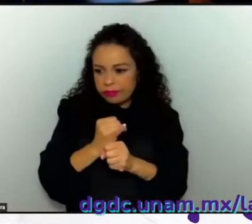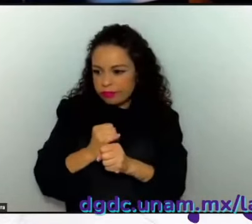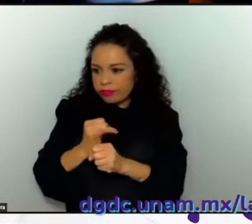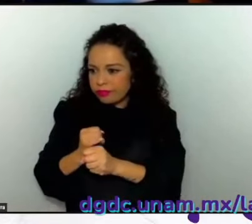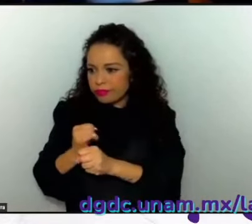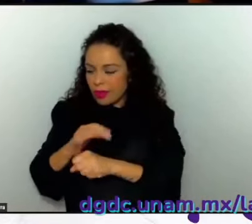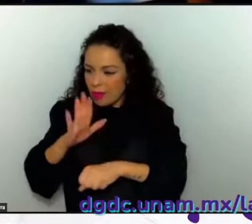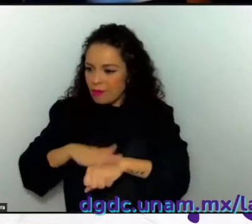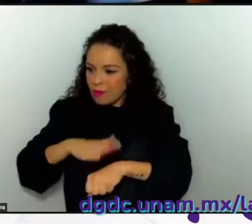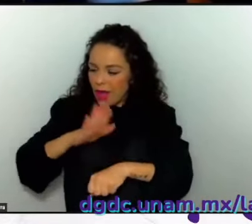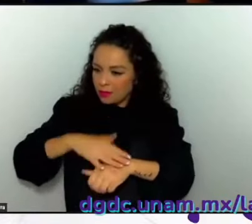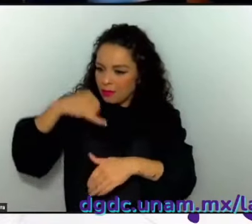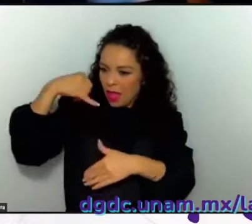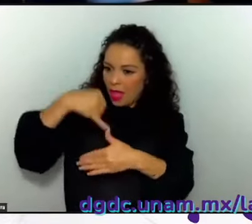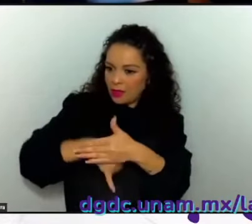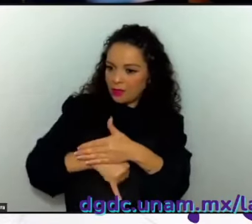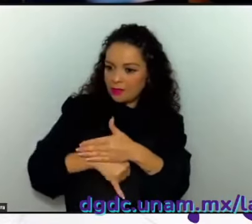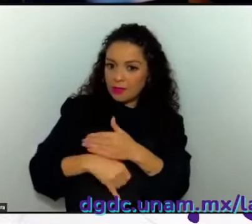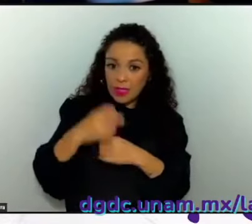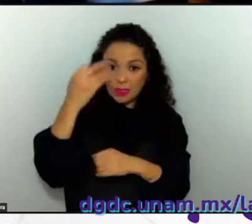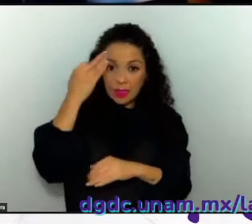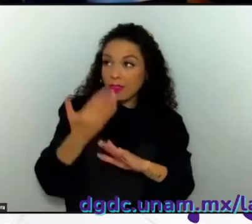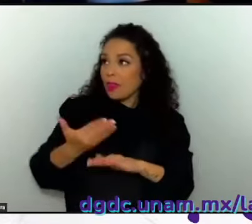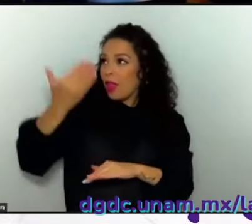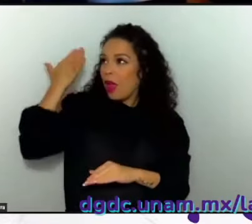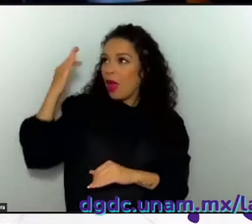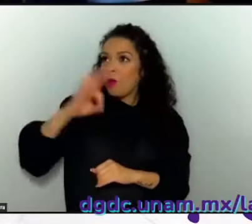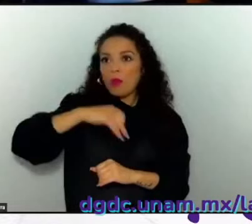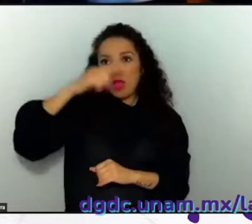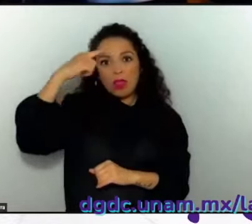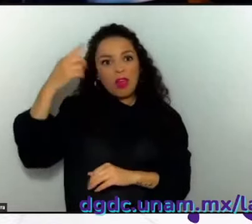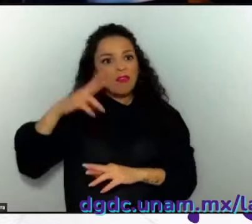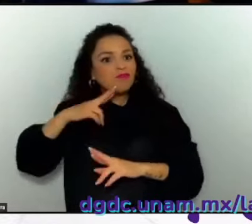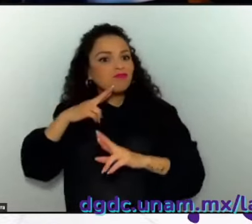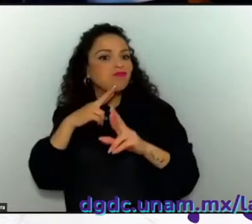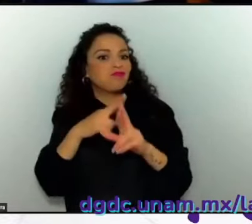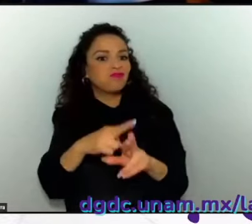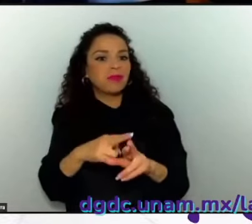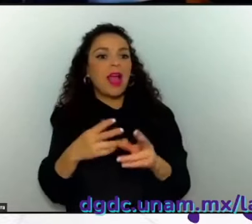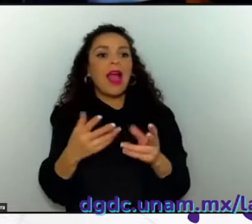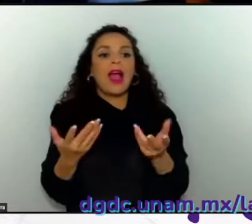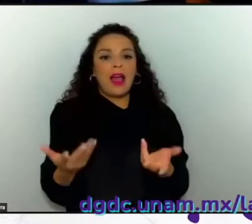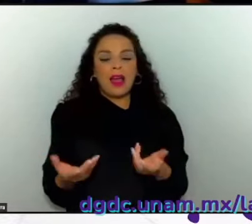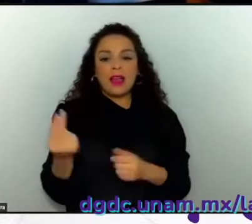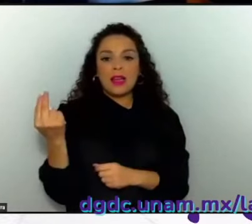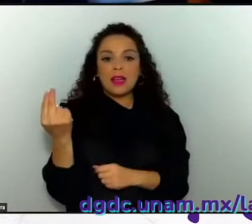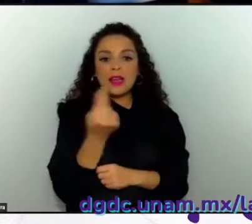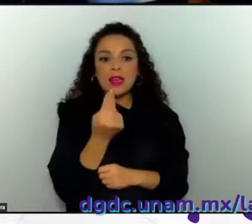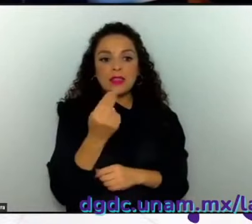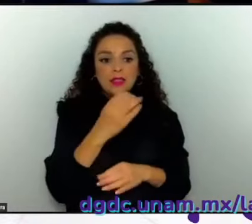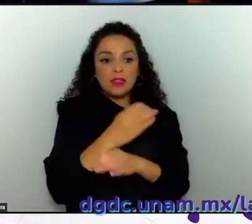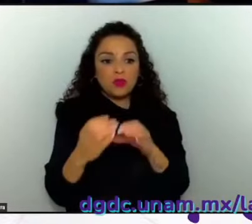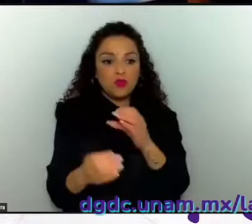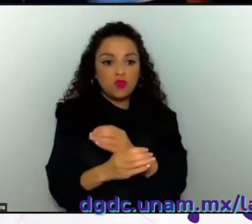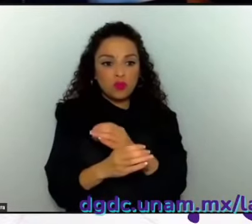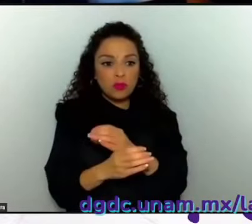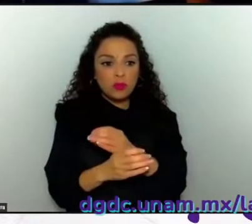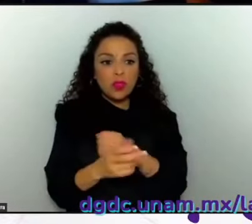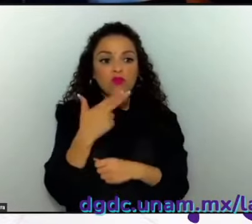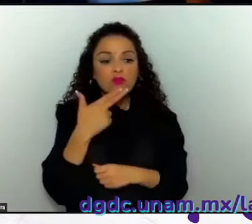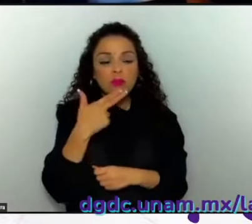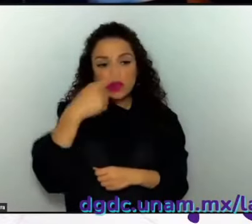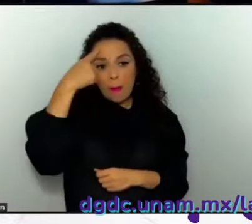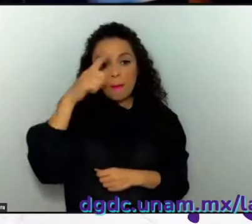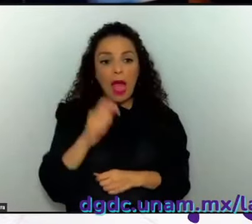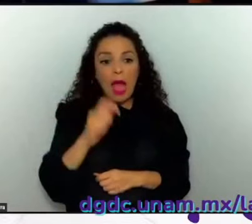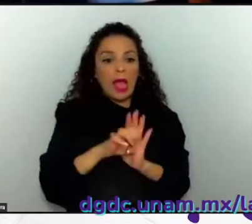pudieran responder las preguntas de aquel momento pues requerían dispositivos que permitían que se pudiera hacer en un